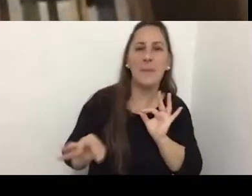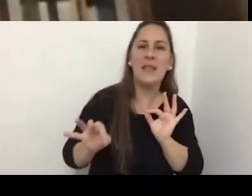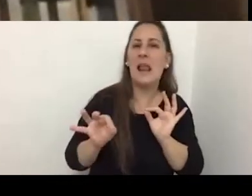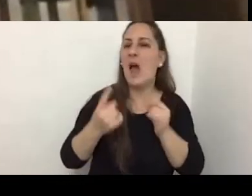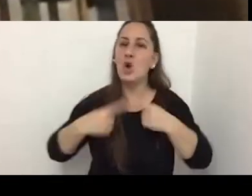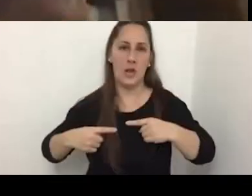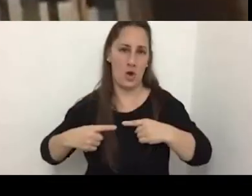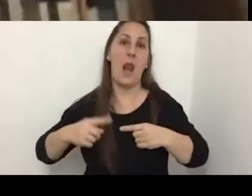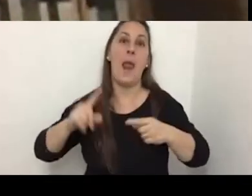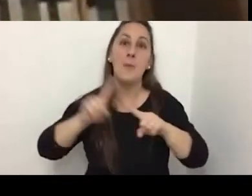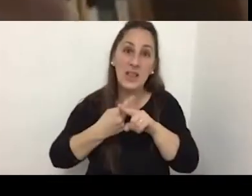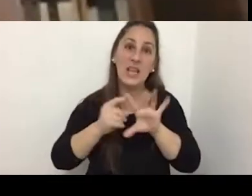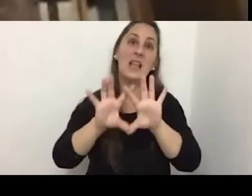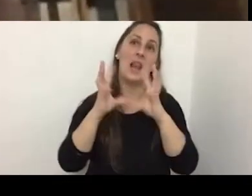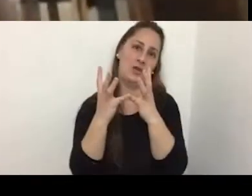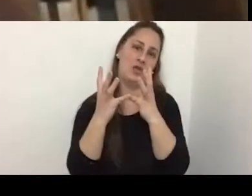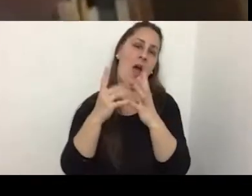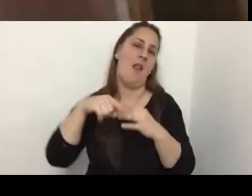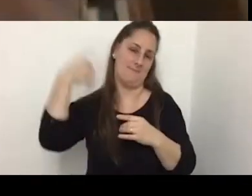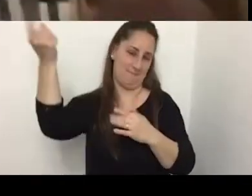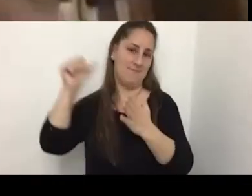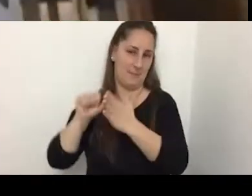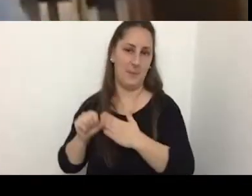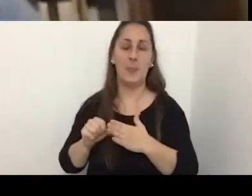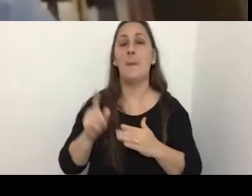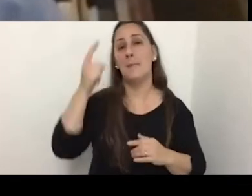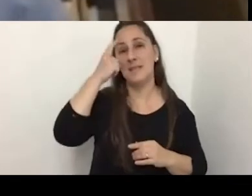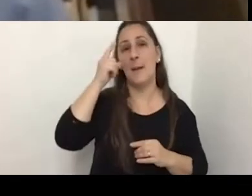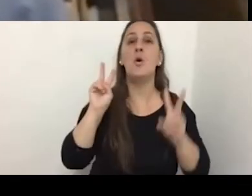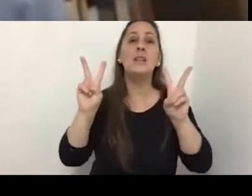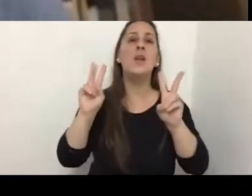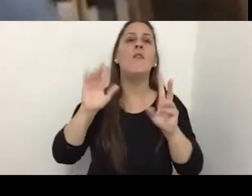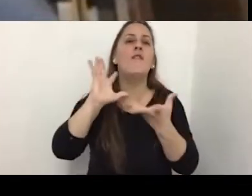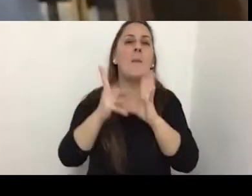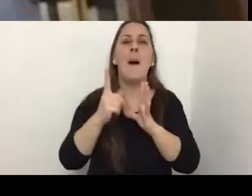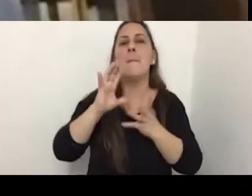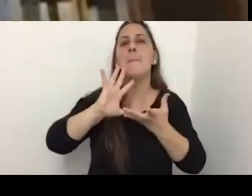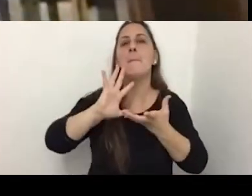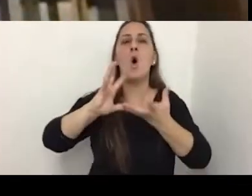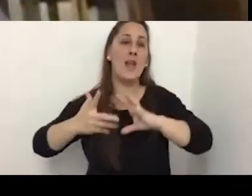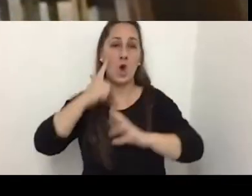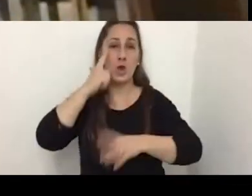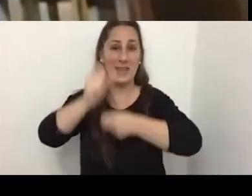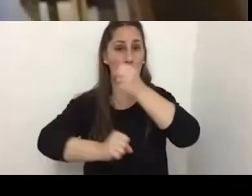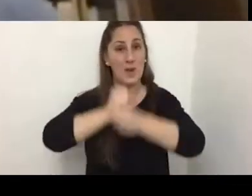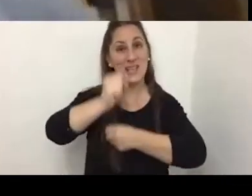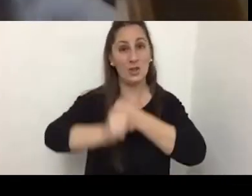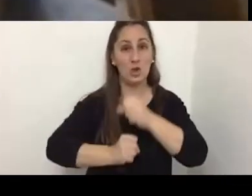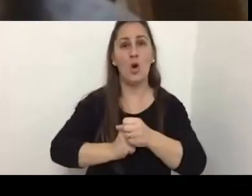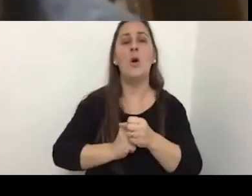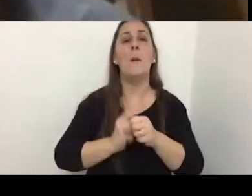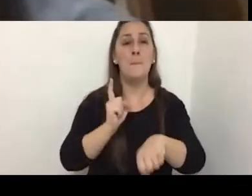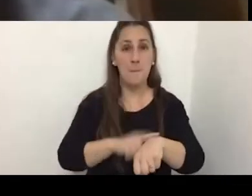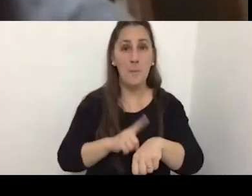macro. Porque piensen esto, él quiso hacer un modelo de industrialización, y cuando quiso hacer el modelo de industrialización, si él